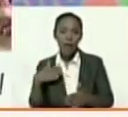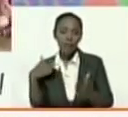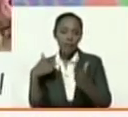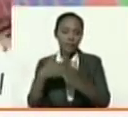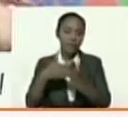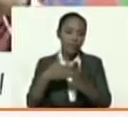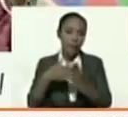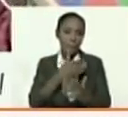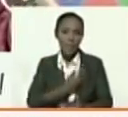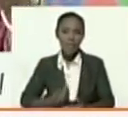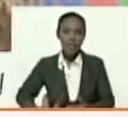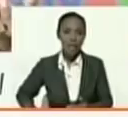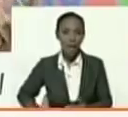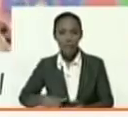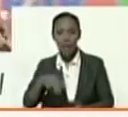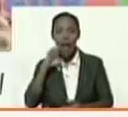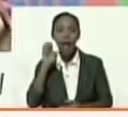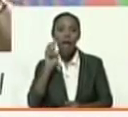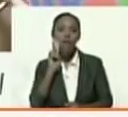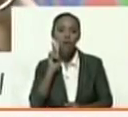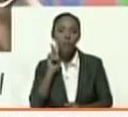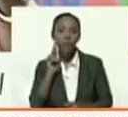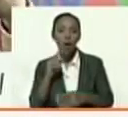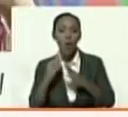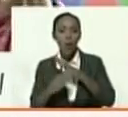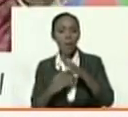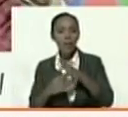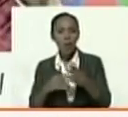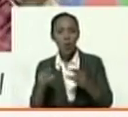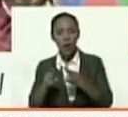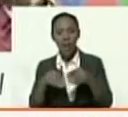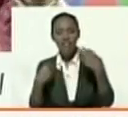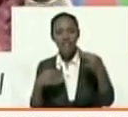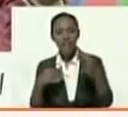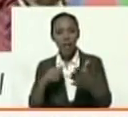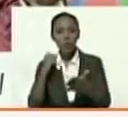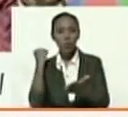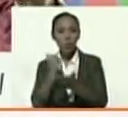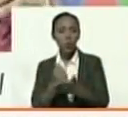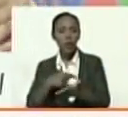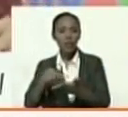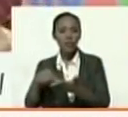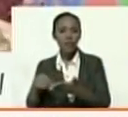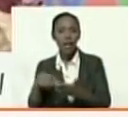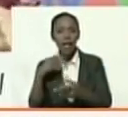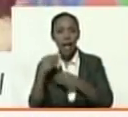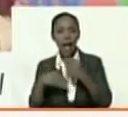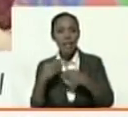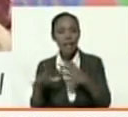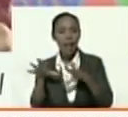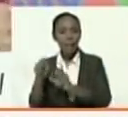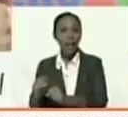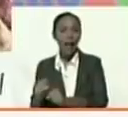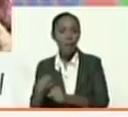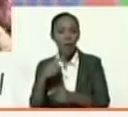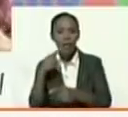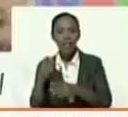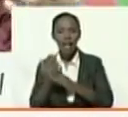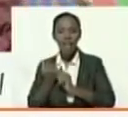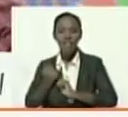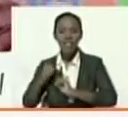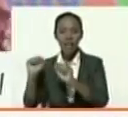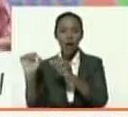Morales. Es un pase de factura que realiza el imperialismo, y esto para evitar nuevamente los enlaces